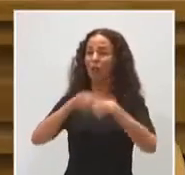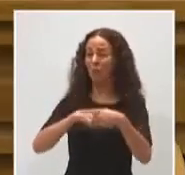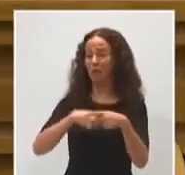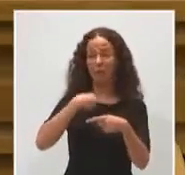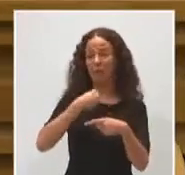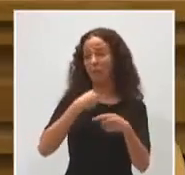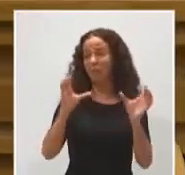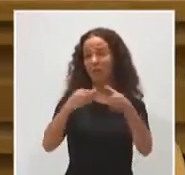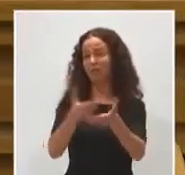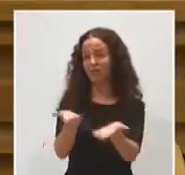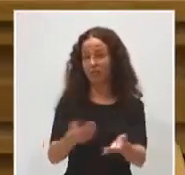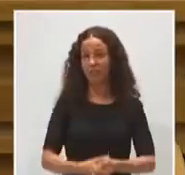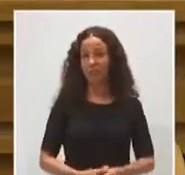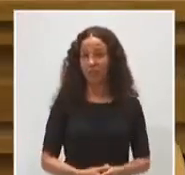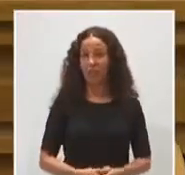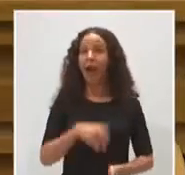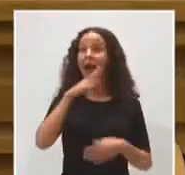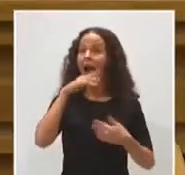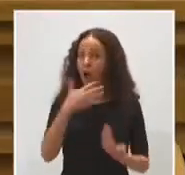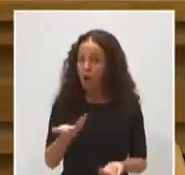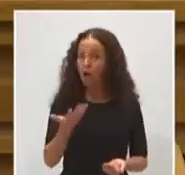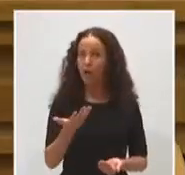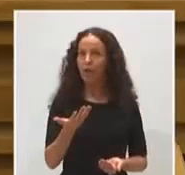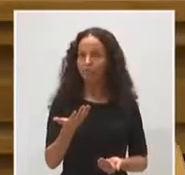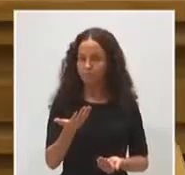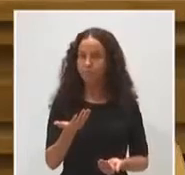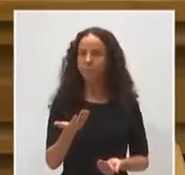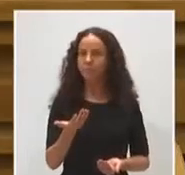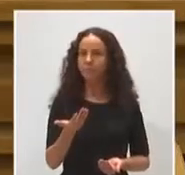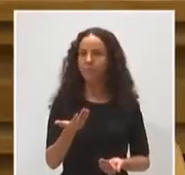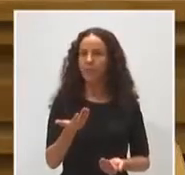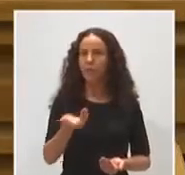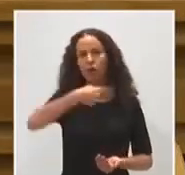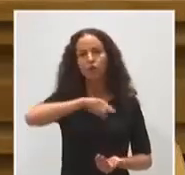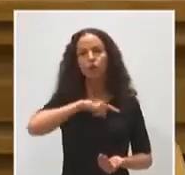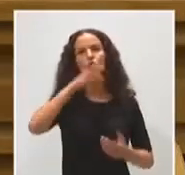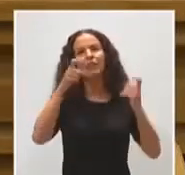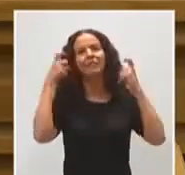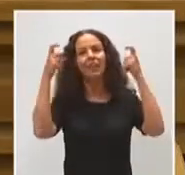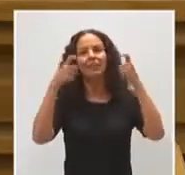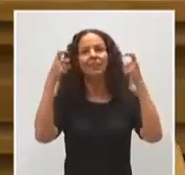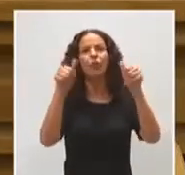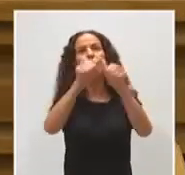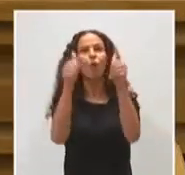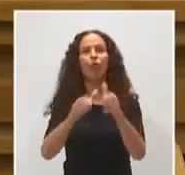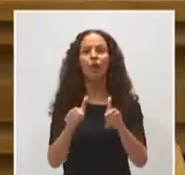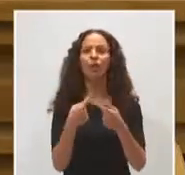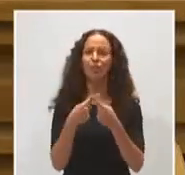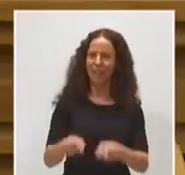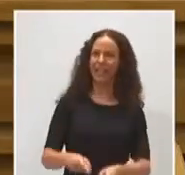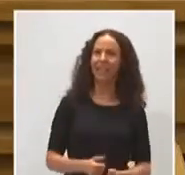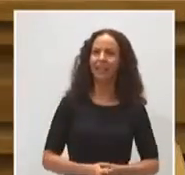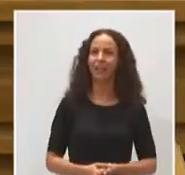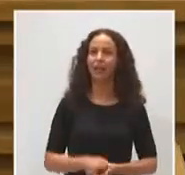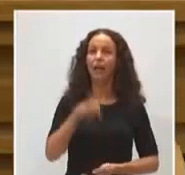tanto bien vamos a conducirnos por una regla de ortodoxia pero también intentando hacer un modelo diferente aquí